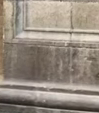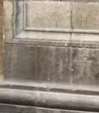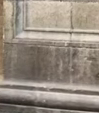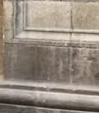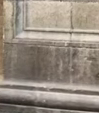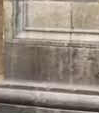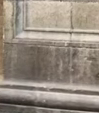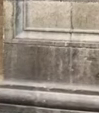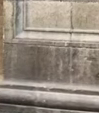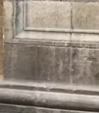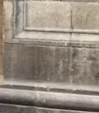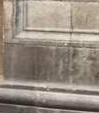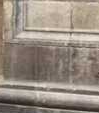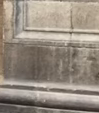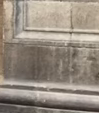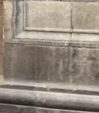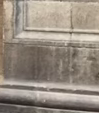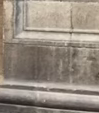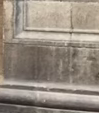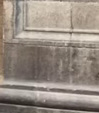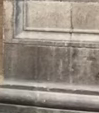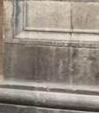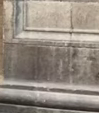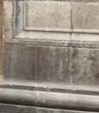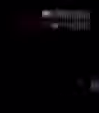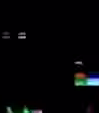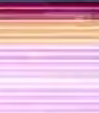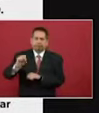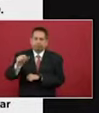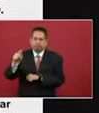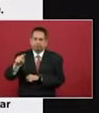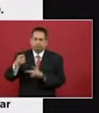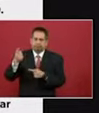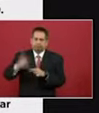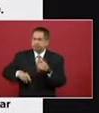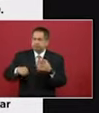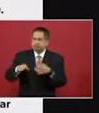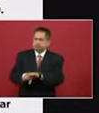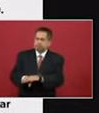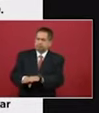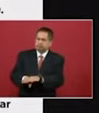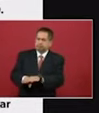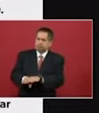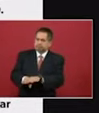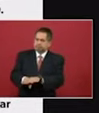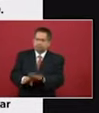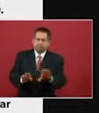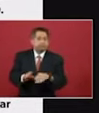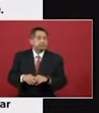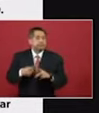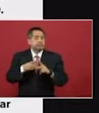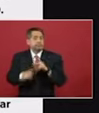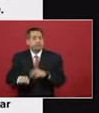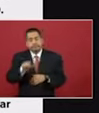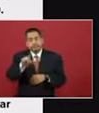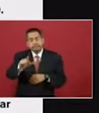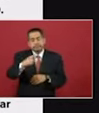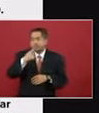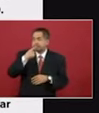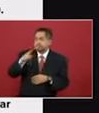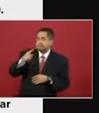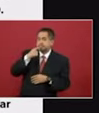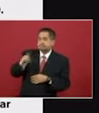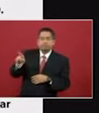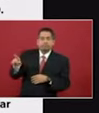bloquear 188 cuentas y se han presentado 17 denuncias. A partir de ahí, se han presentado 17 denuncias ante la